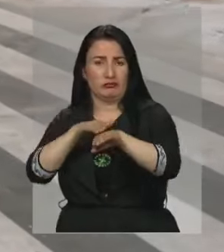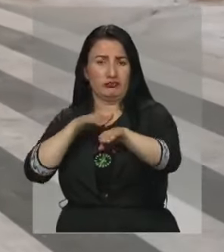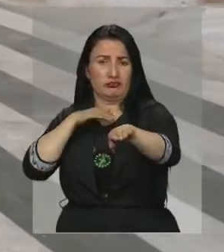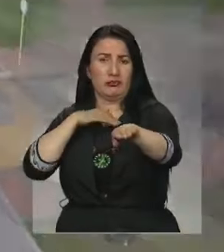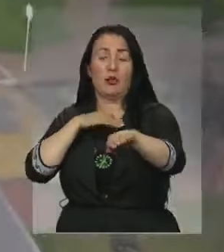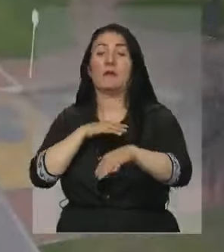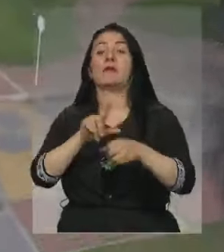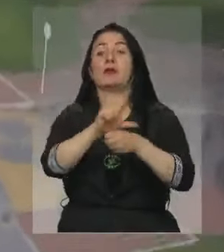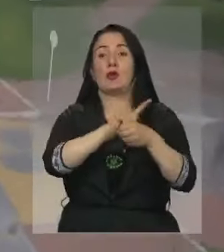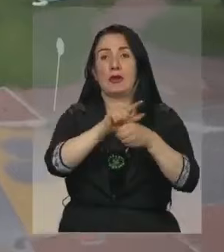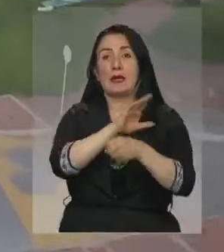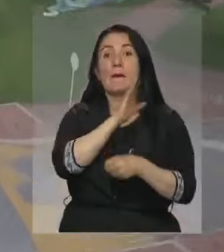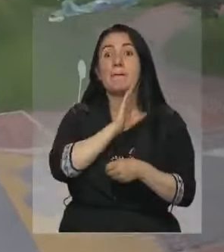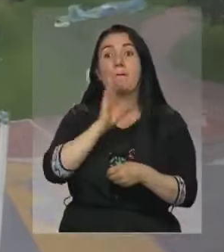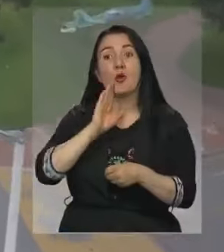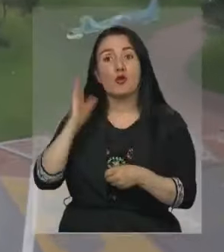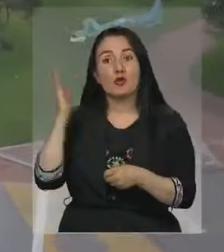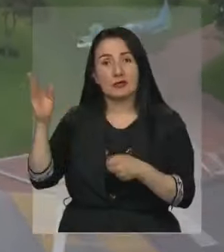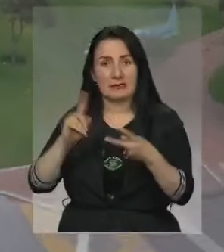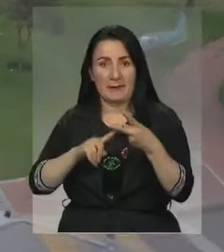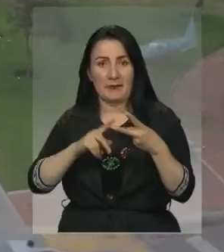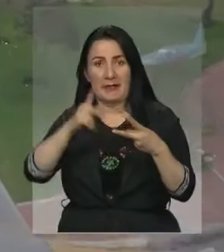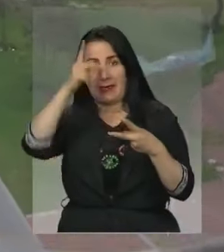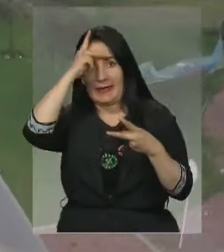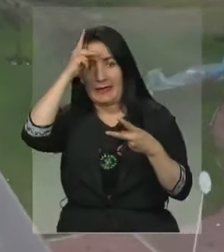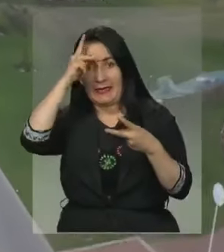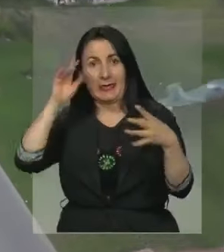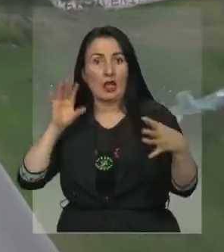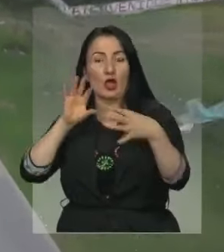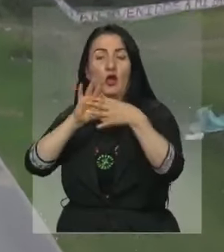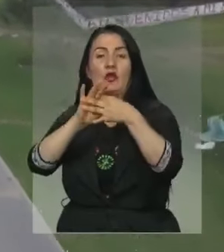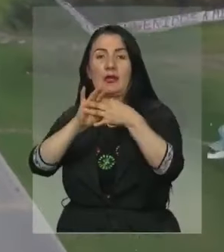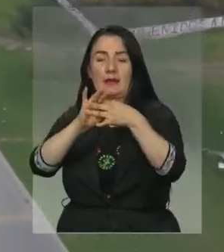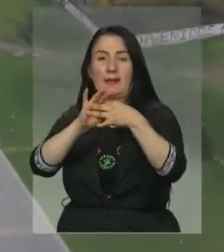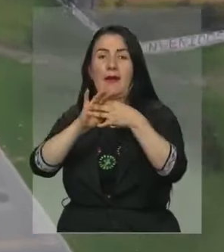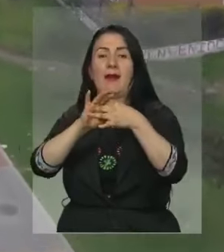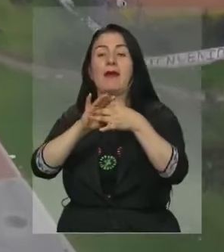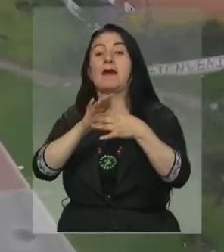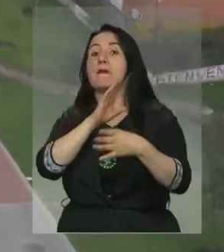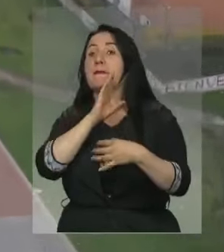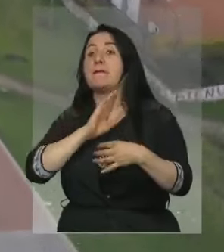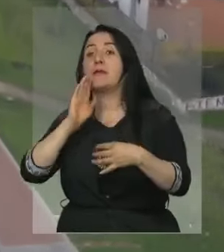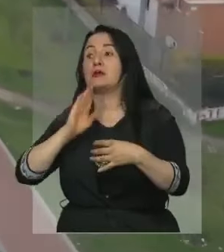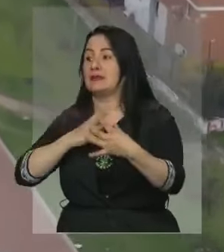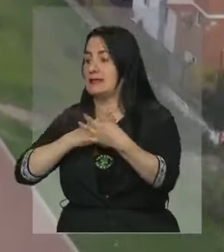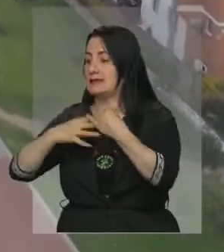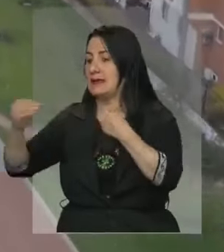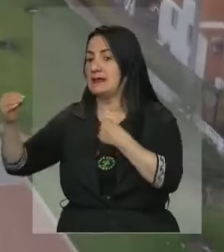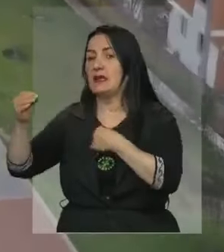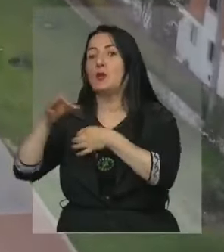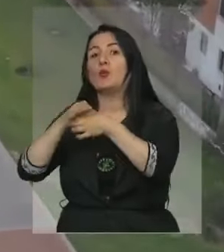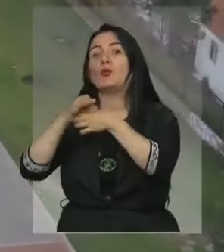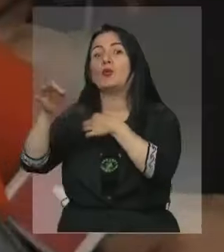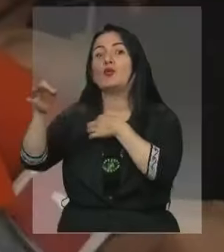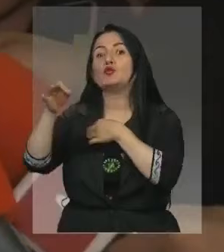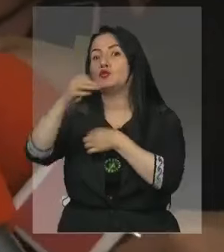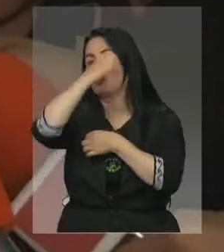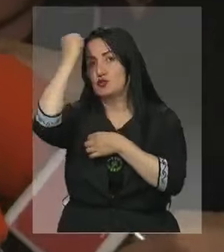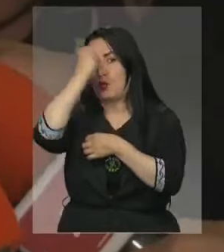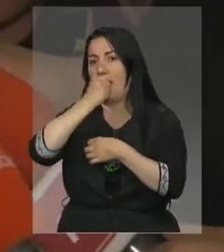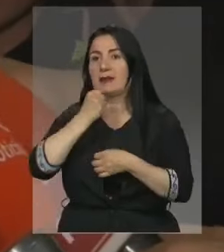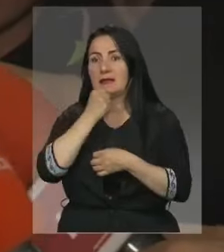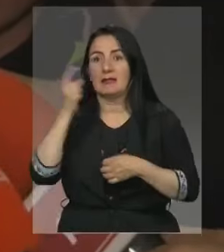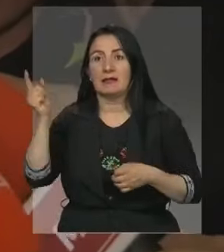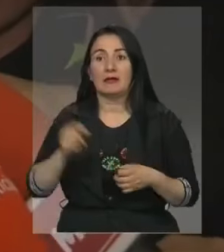que atraviesa las localidades de Bosa, Kennedy y permitirá conectar con la avenida Bosa para salir al municipio de Soacha. Esto va a